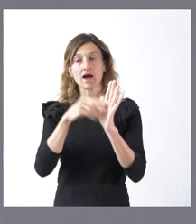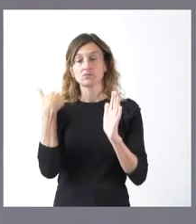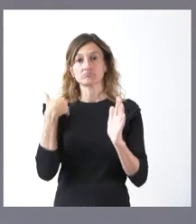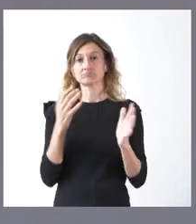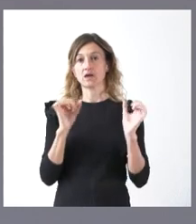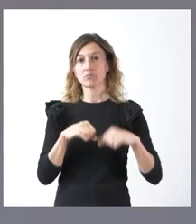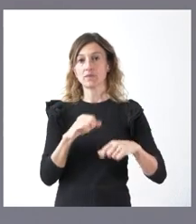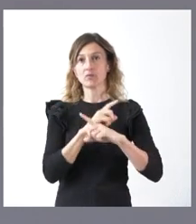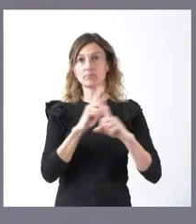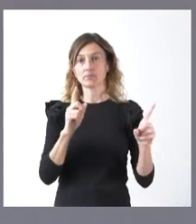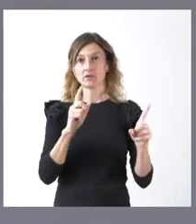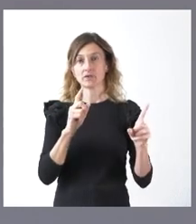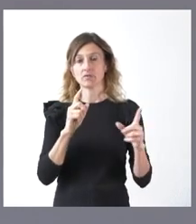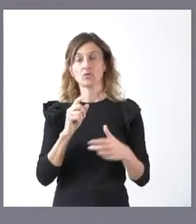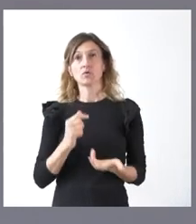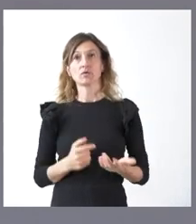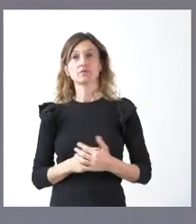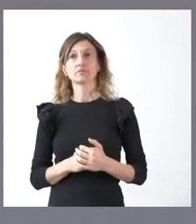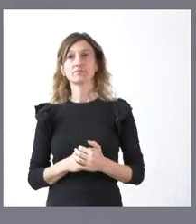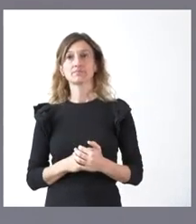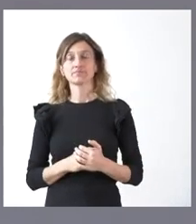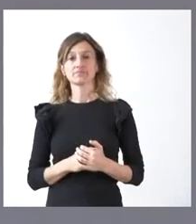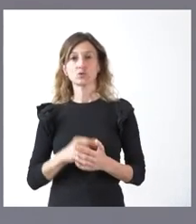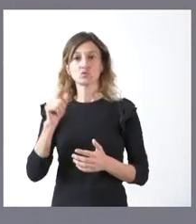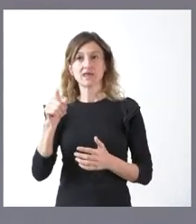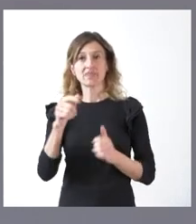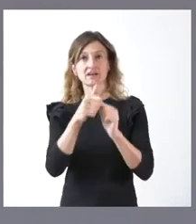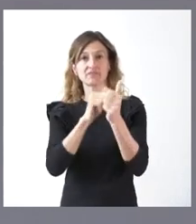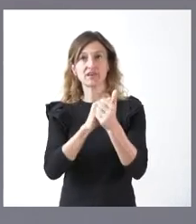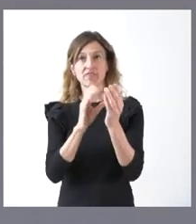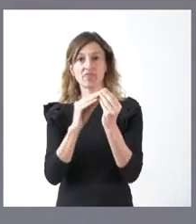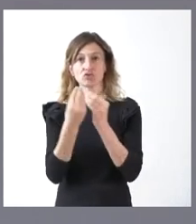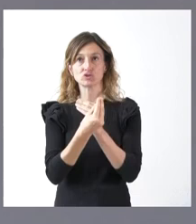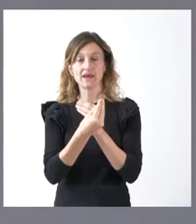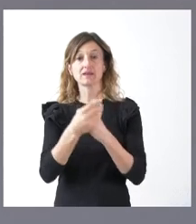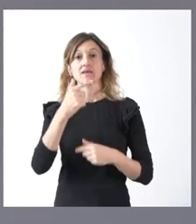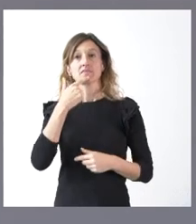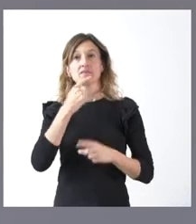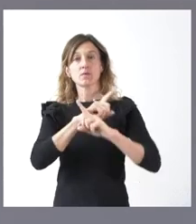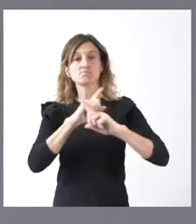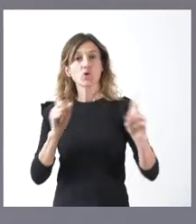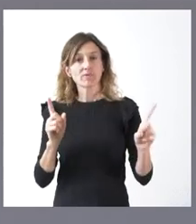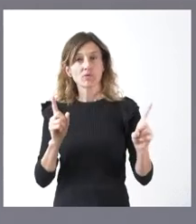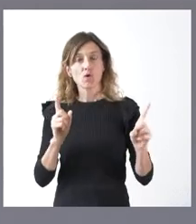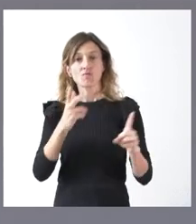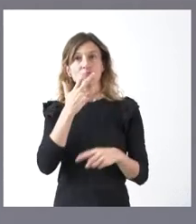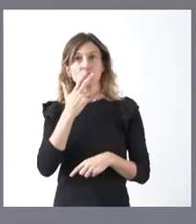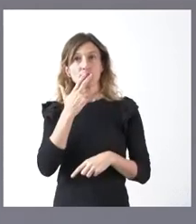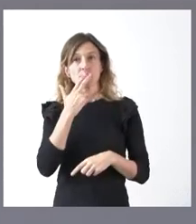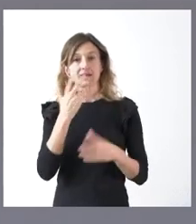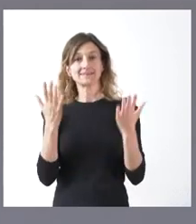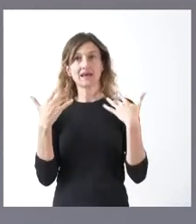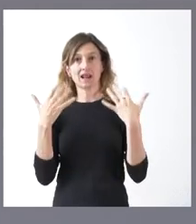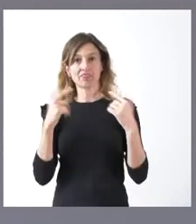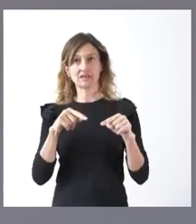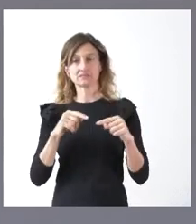su momento y a la que usted tiene sus en su referencia del dossier esa normativa establecía la prohibición de fumar en Terrazas